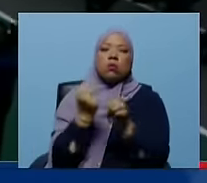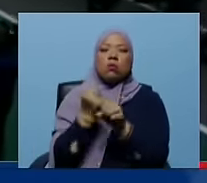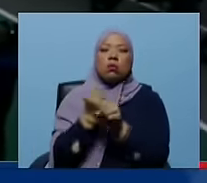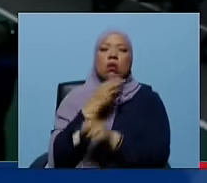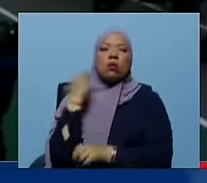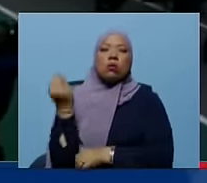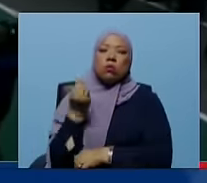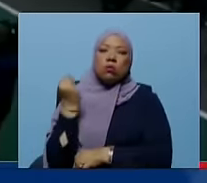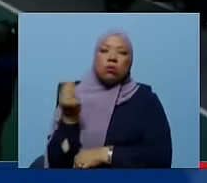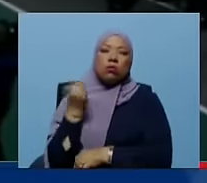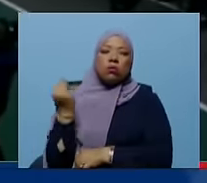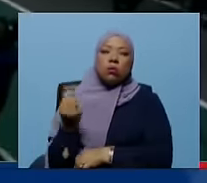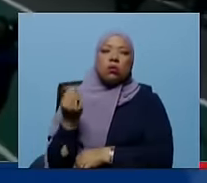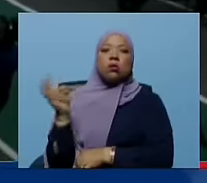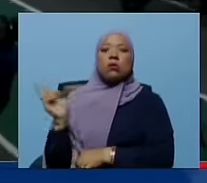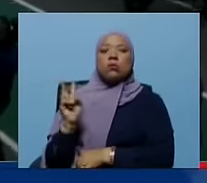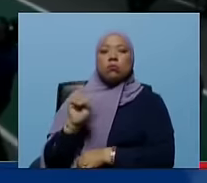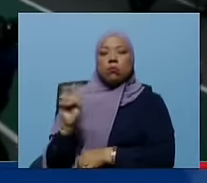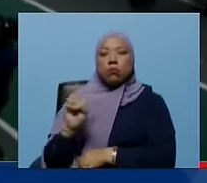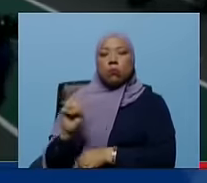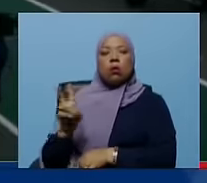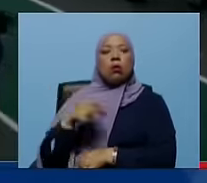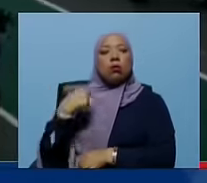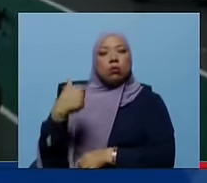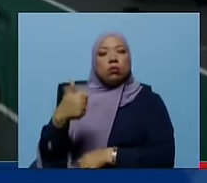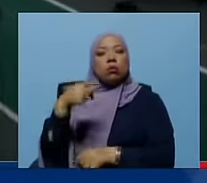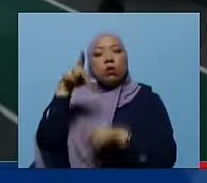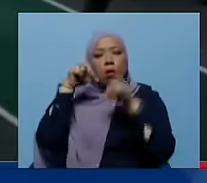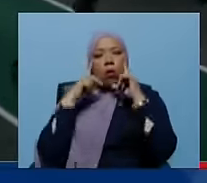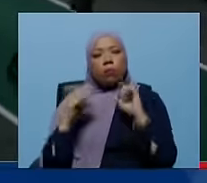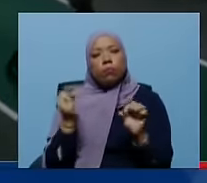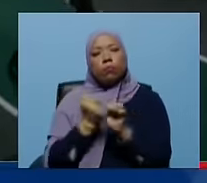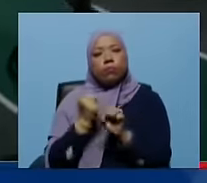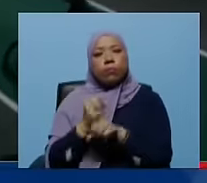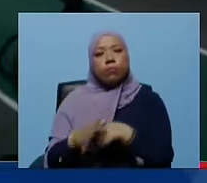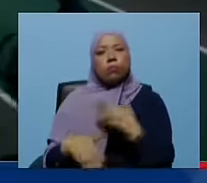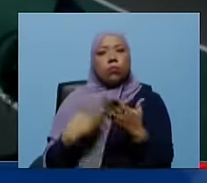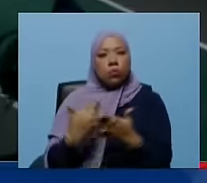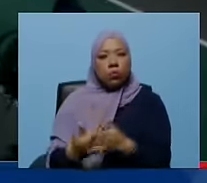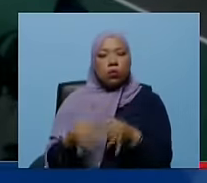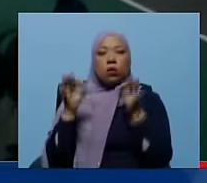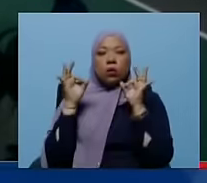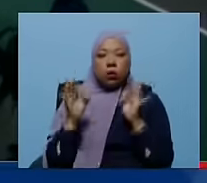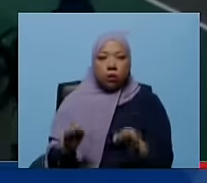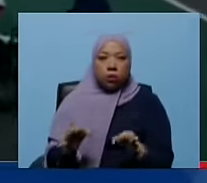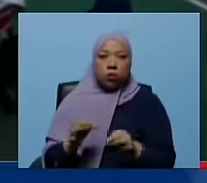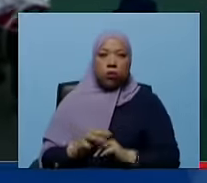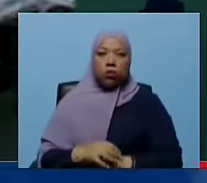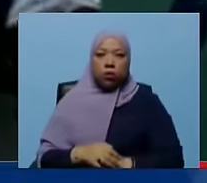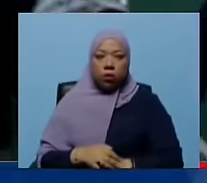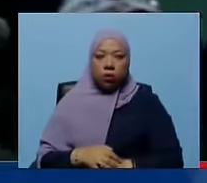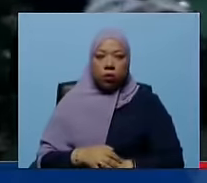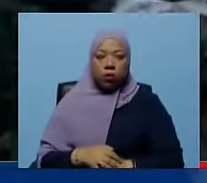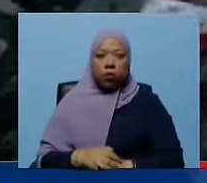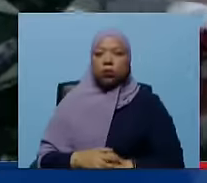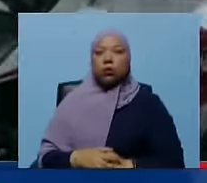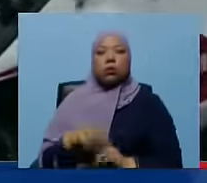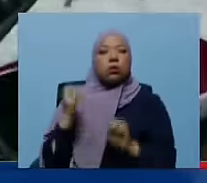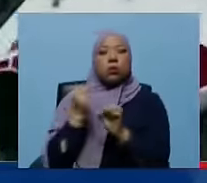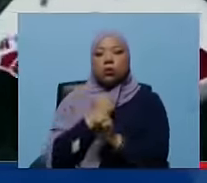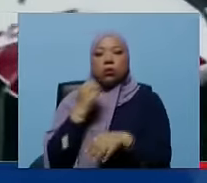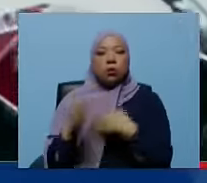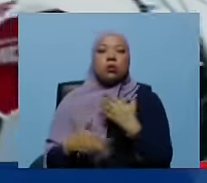estas muchachas, venezolanos de bien, profesionales, fueron los que garantizaron para ustedes en sus